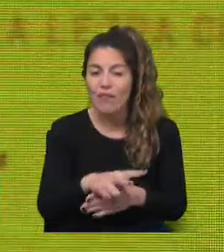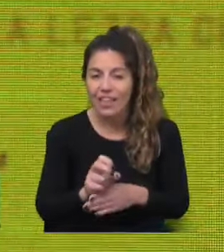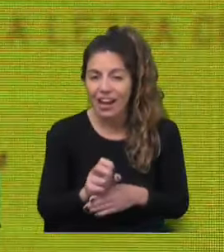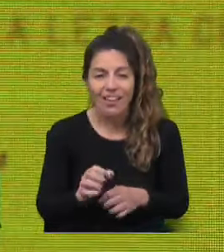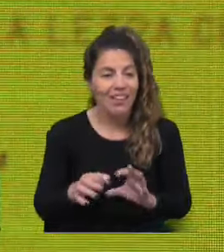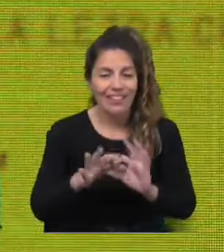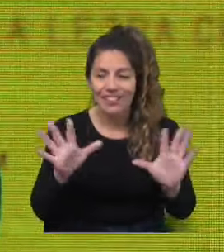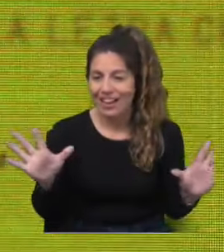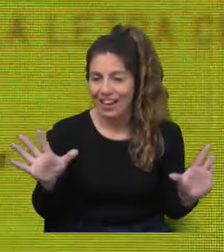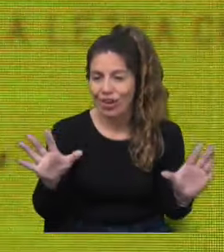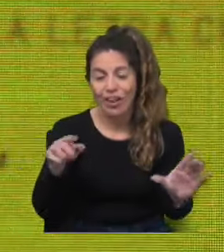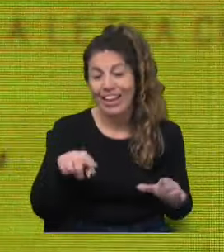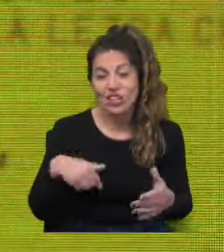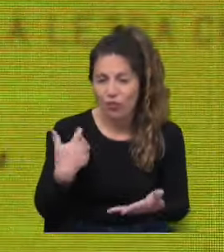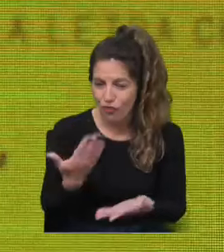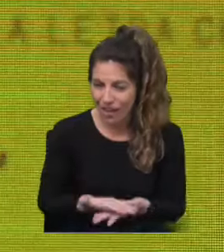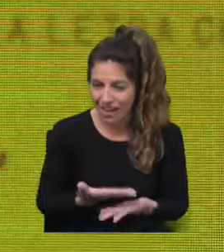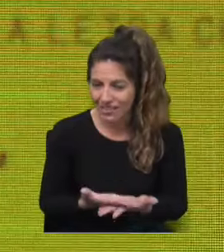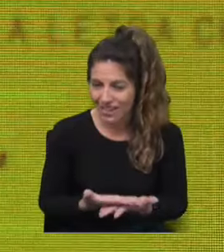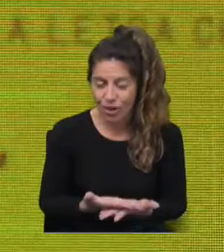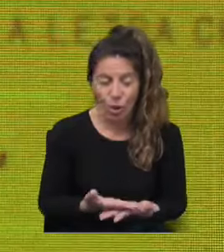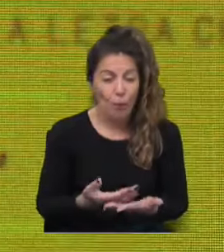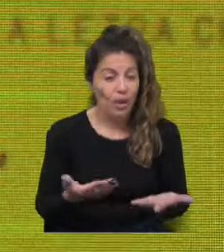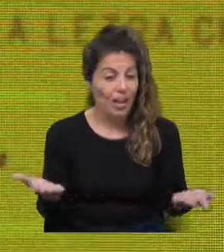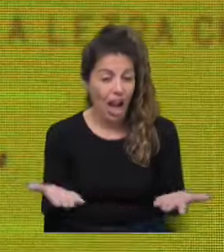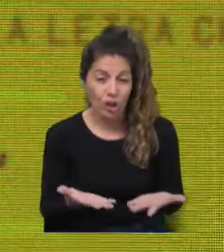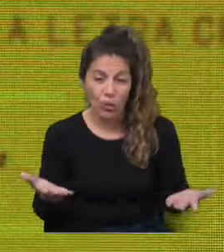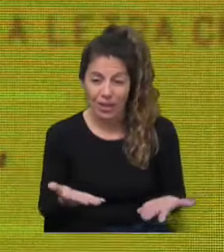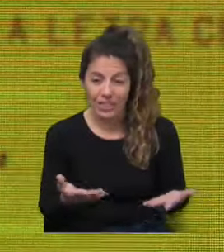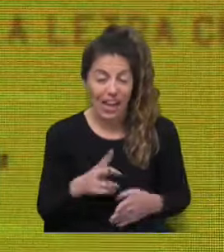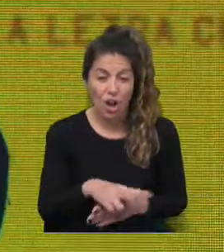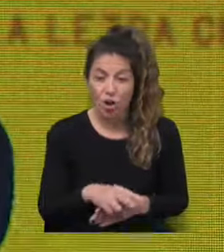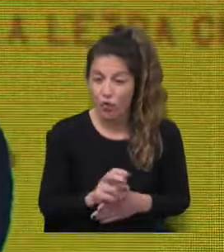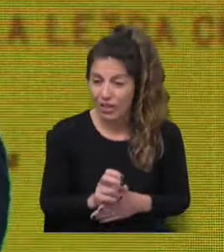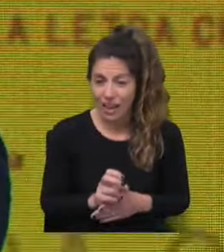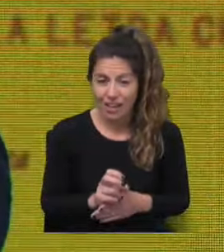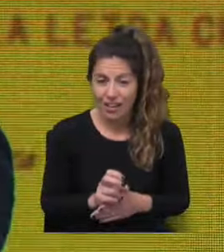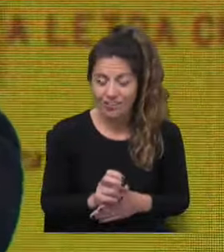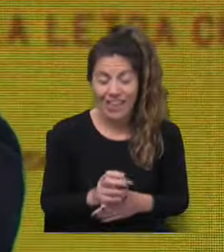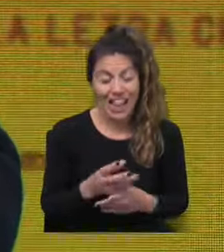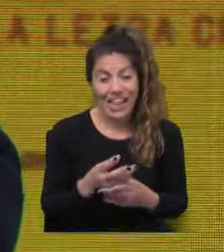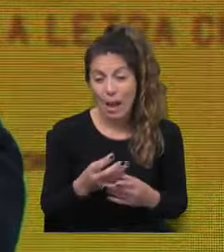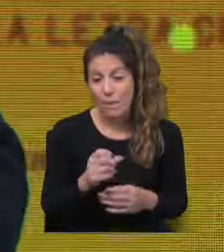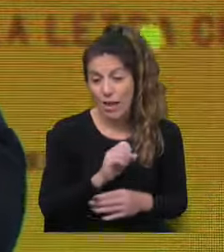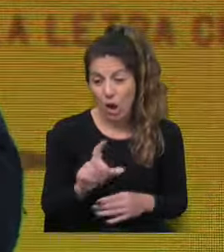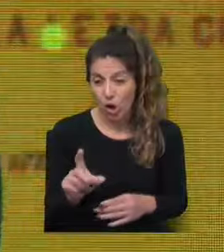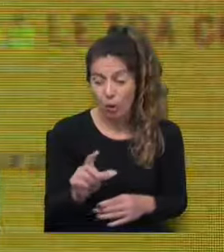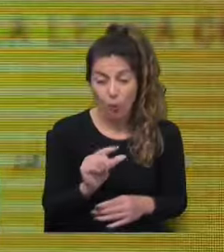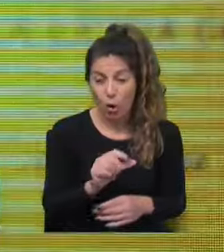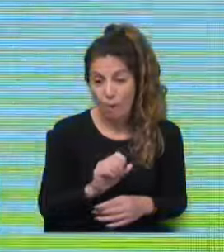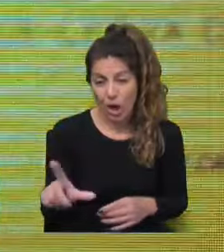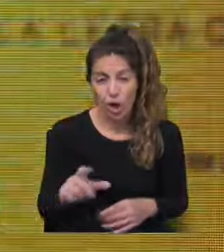claro que en eso fracasaron, porque el panorama actual en lo fiscal es levemente peor que el